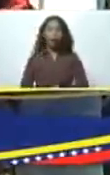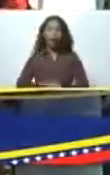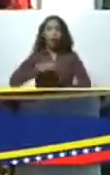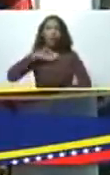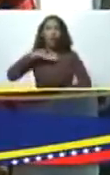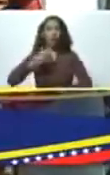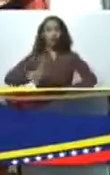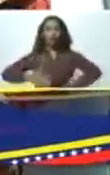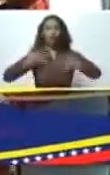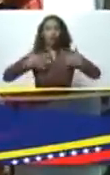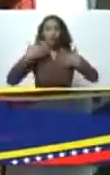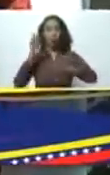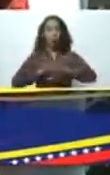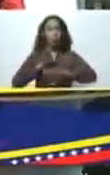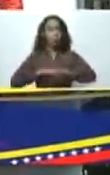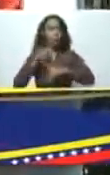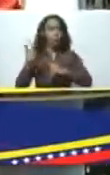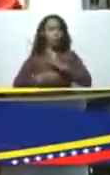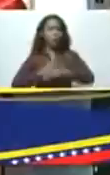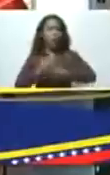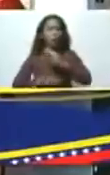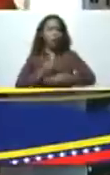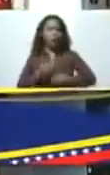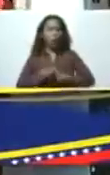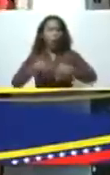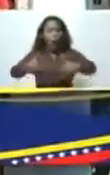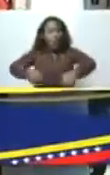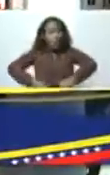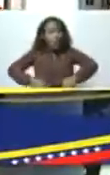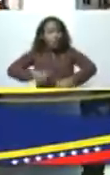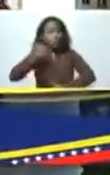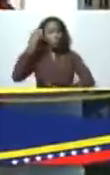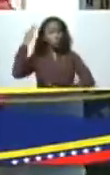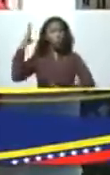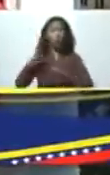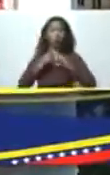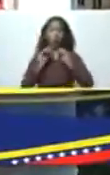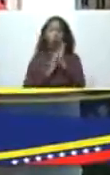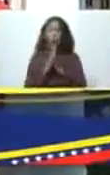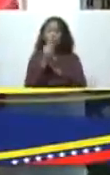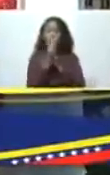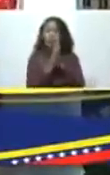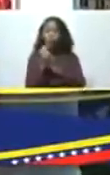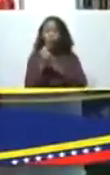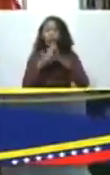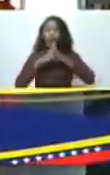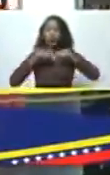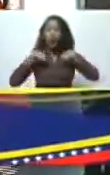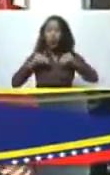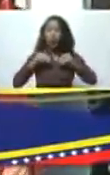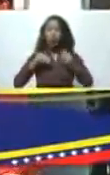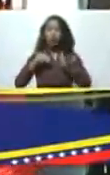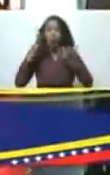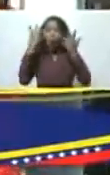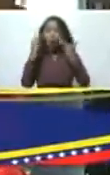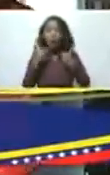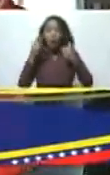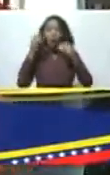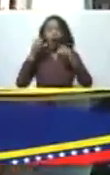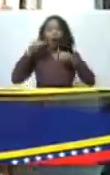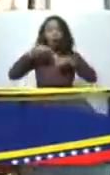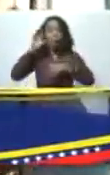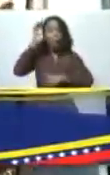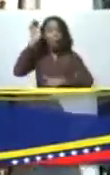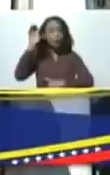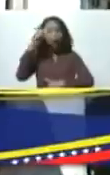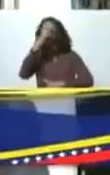emoción porque ha sido, digamos, un esfuerzo y un sueño de todos los emprendedores, de todos los cabreros y ovejeros del país, que